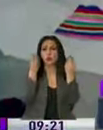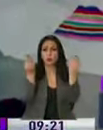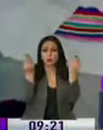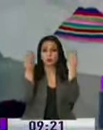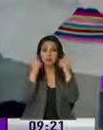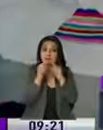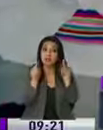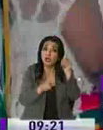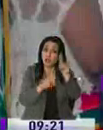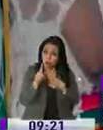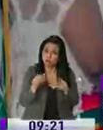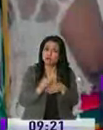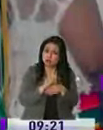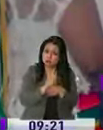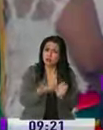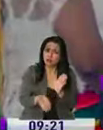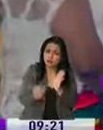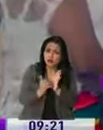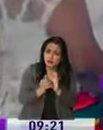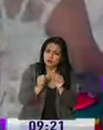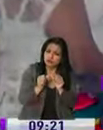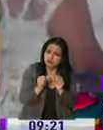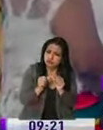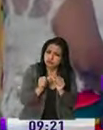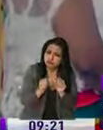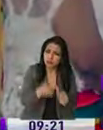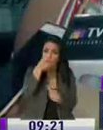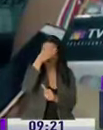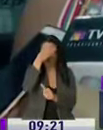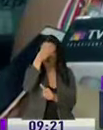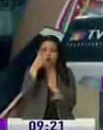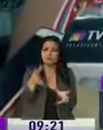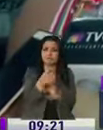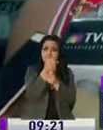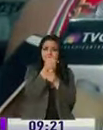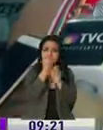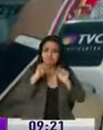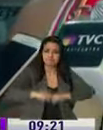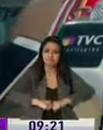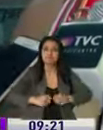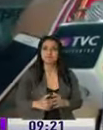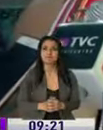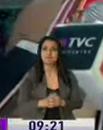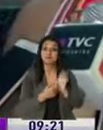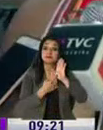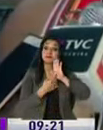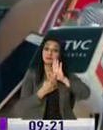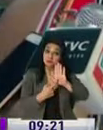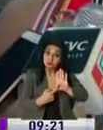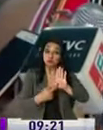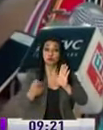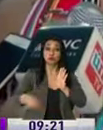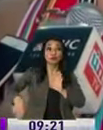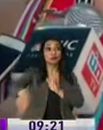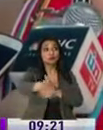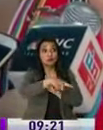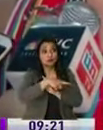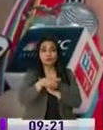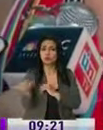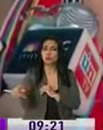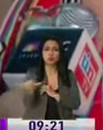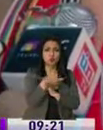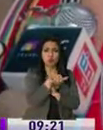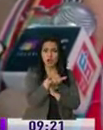han decidido llevarla a la práctica como parte del rescate de la cultura. Es un ejemplo a la cual pues damos al